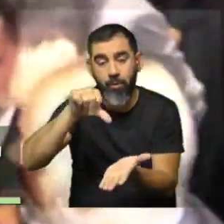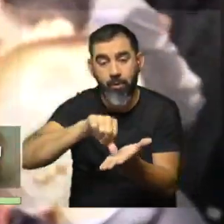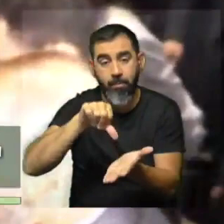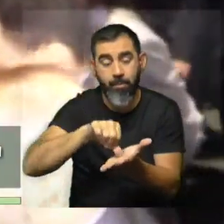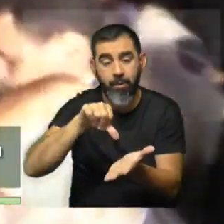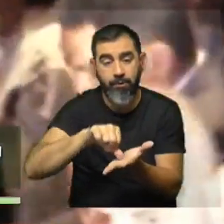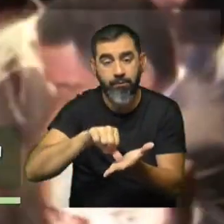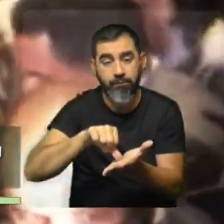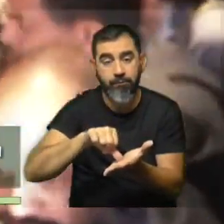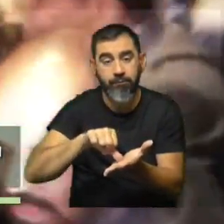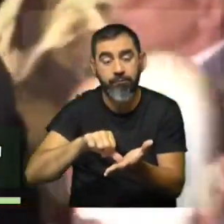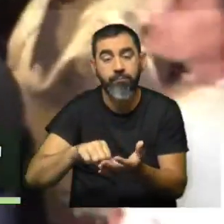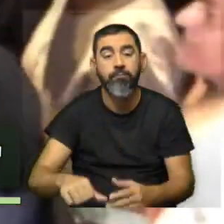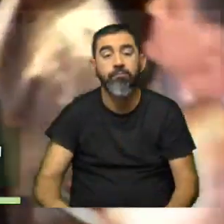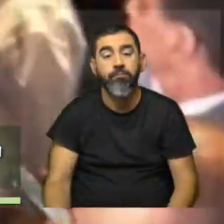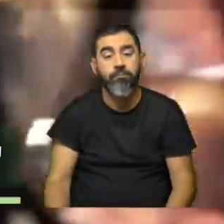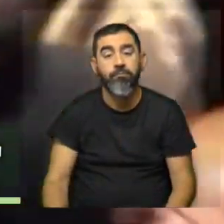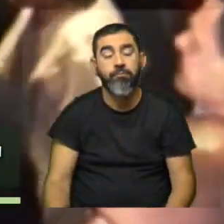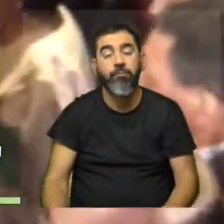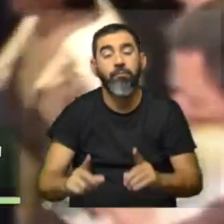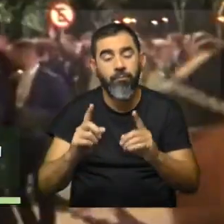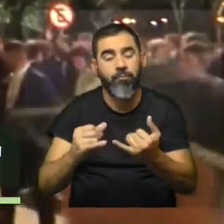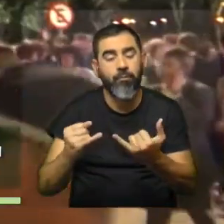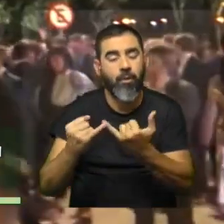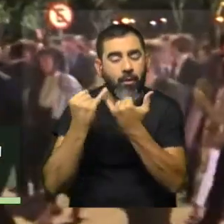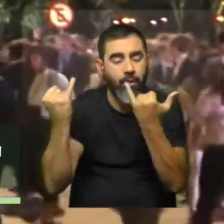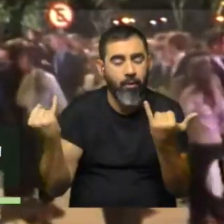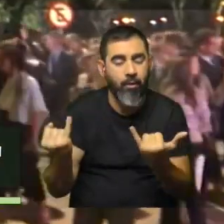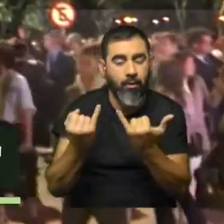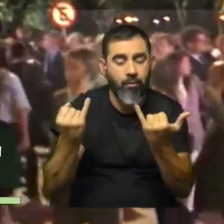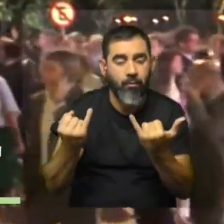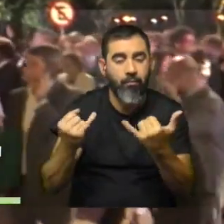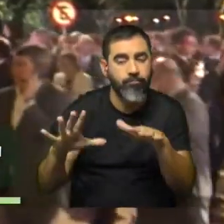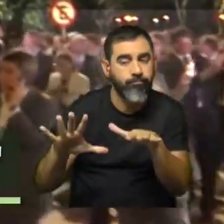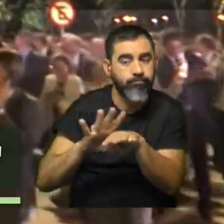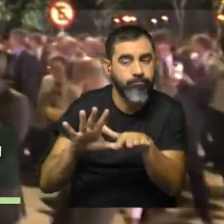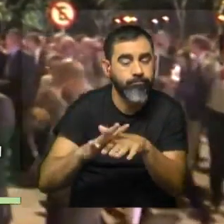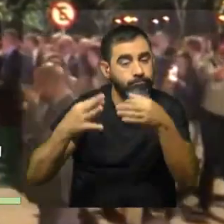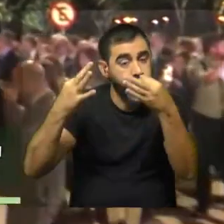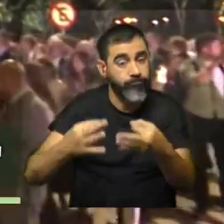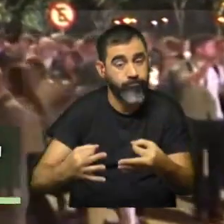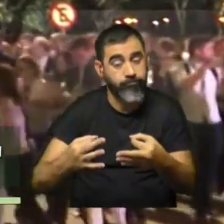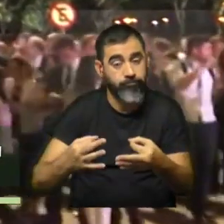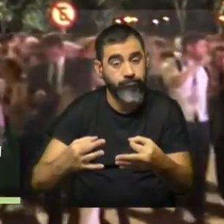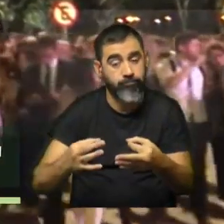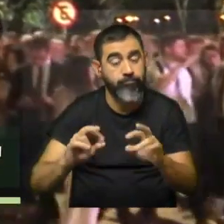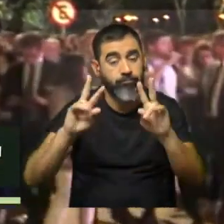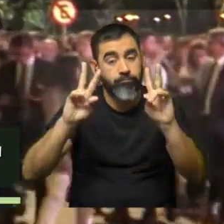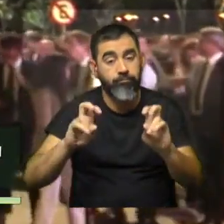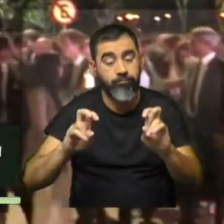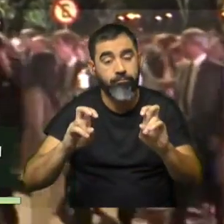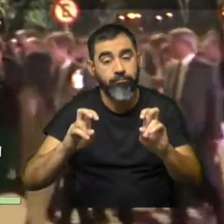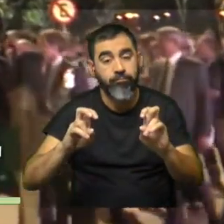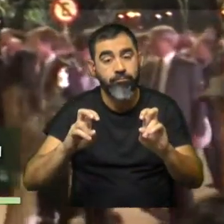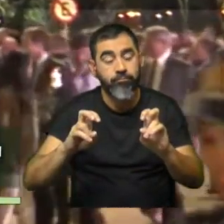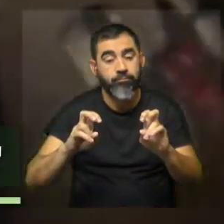Y evidentemente, desde hace mucho tiempo se viene con muchas coincidencias en lo que tiene que ver con el